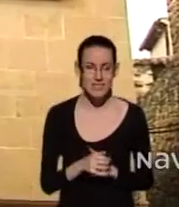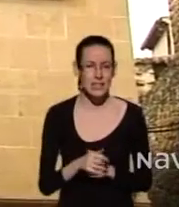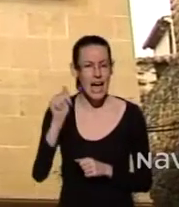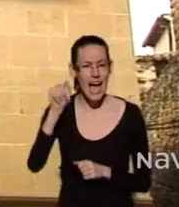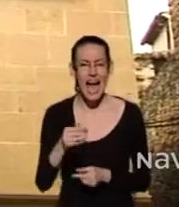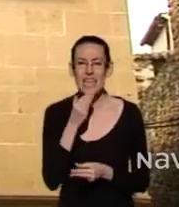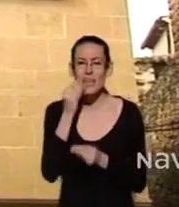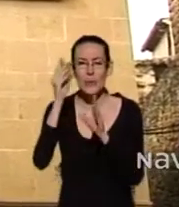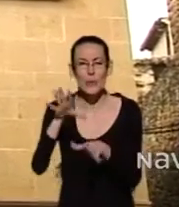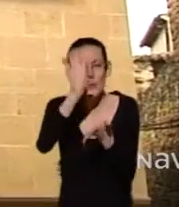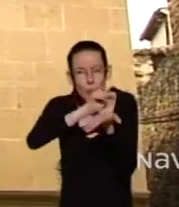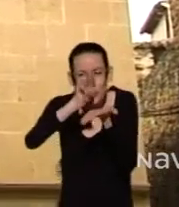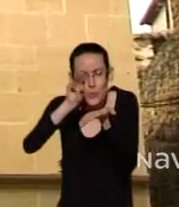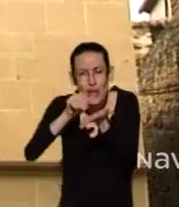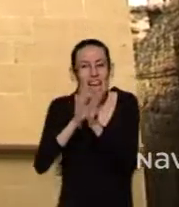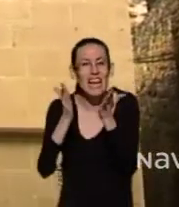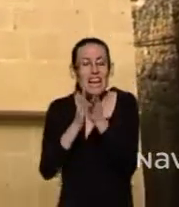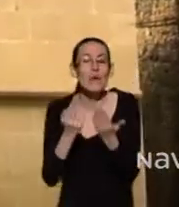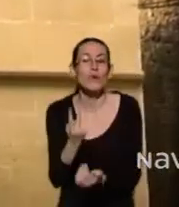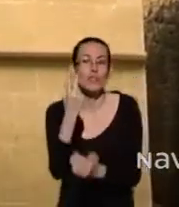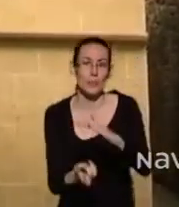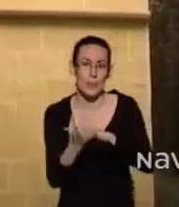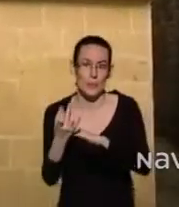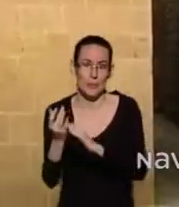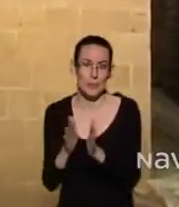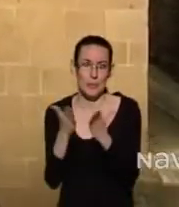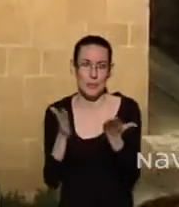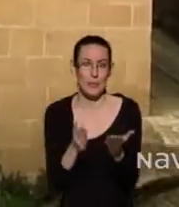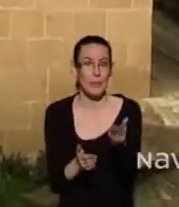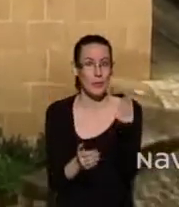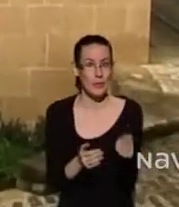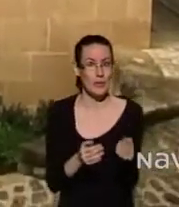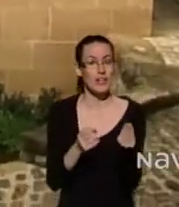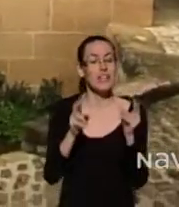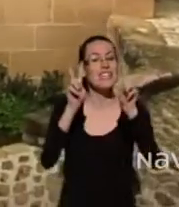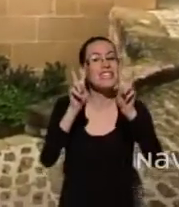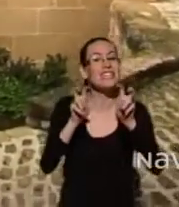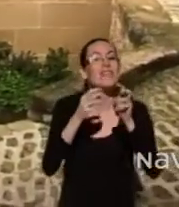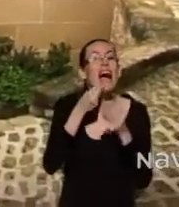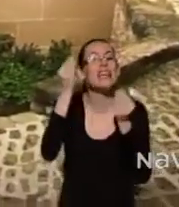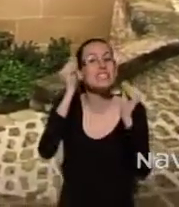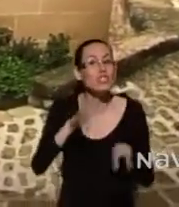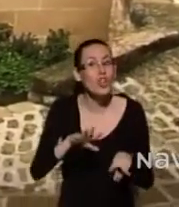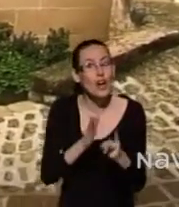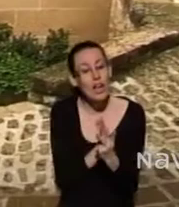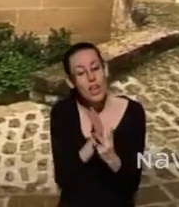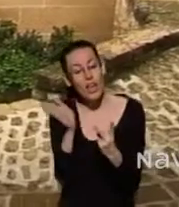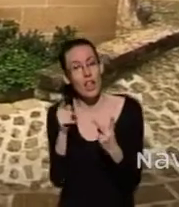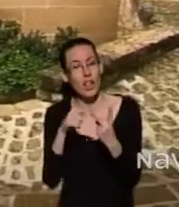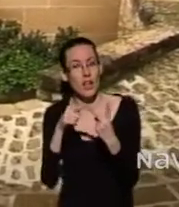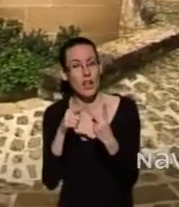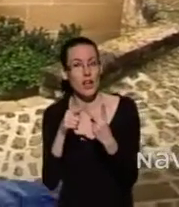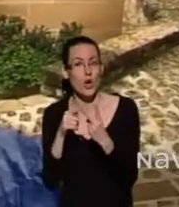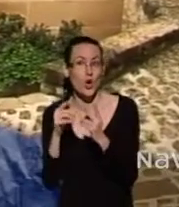recogido en los dos libros que escribimos un libro sobre historia y etnografía, y después Ana y yo